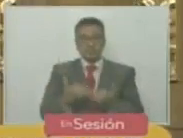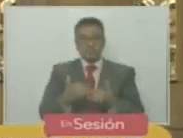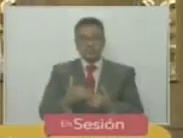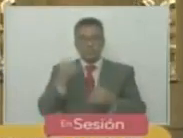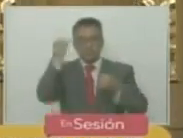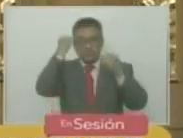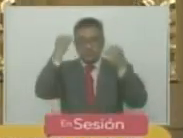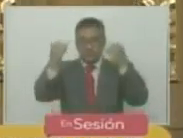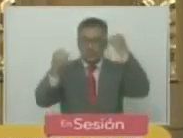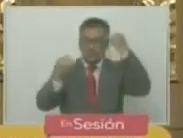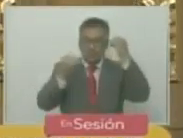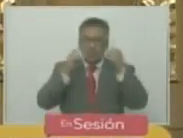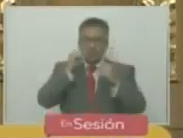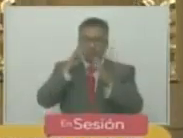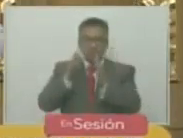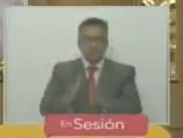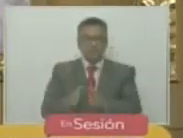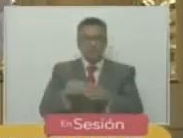ideólogos